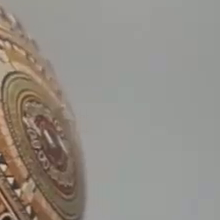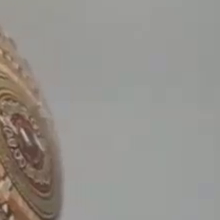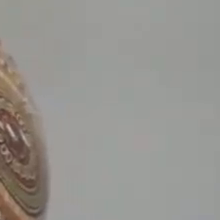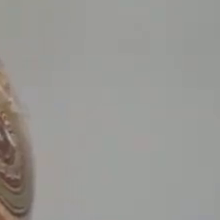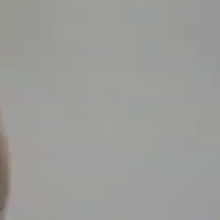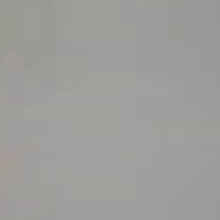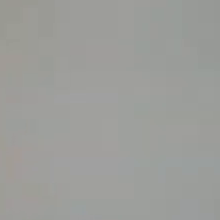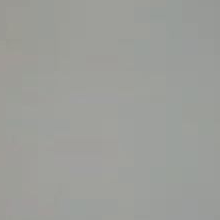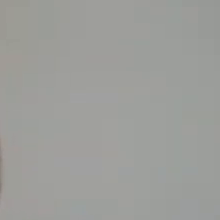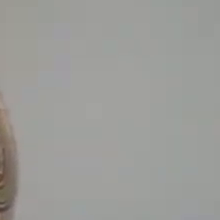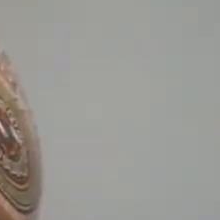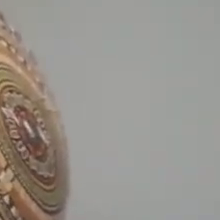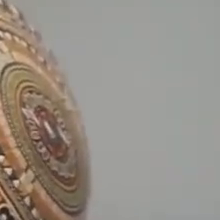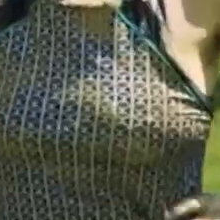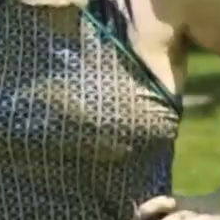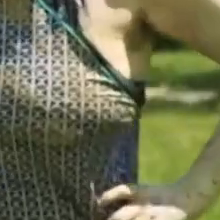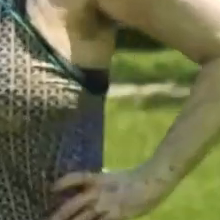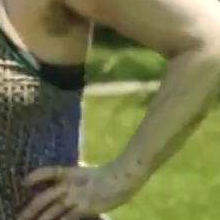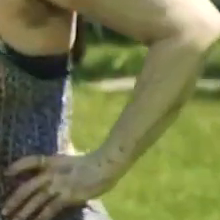tranquilo